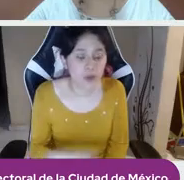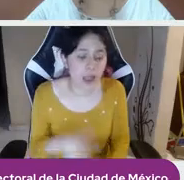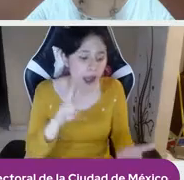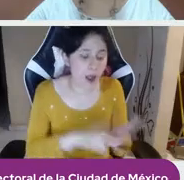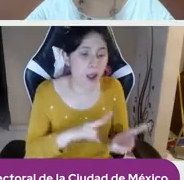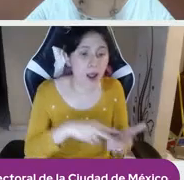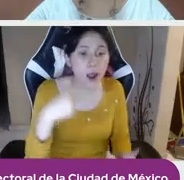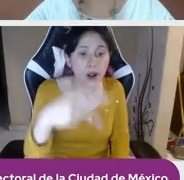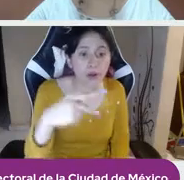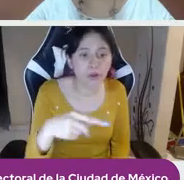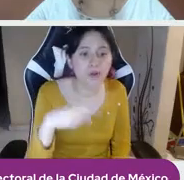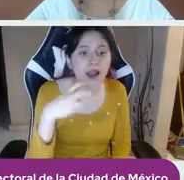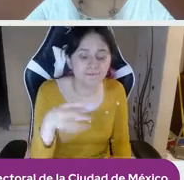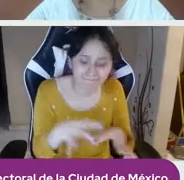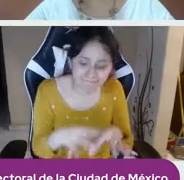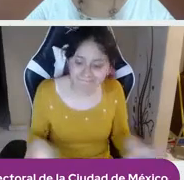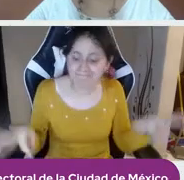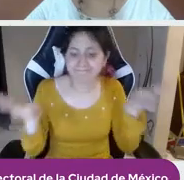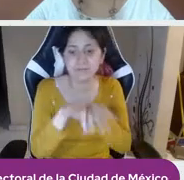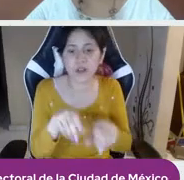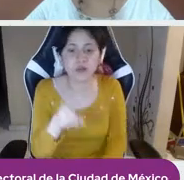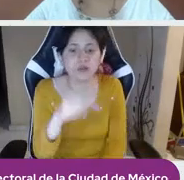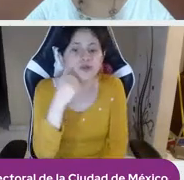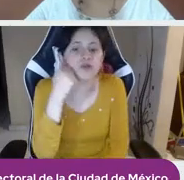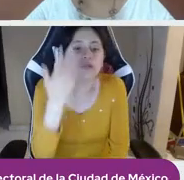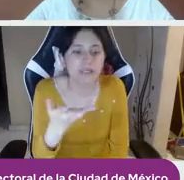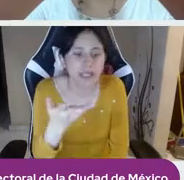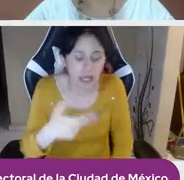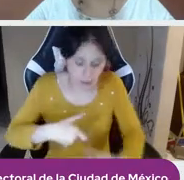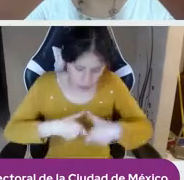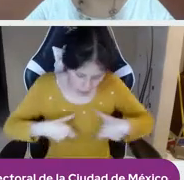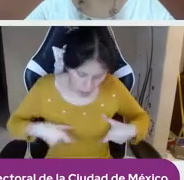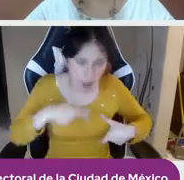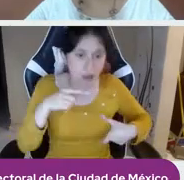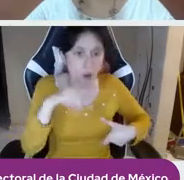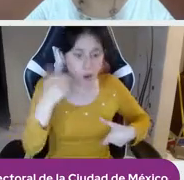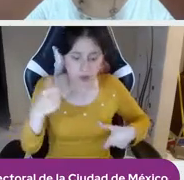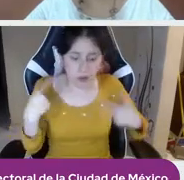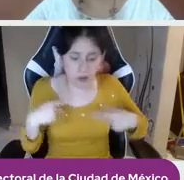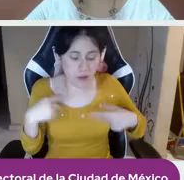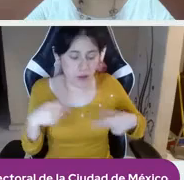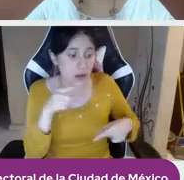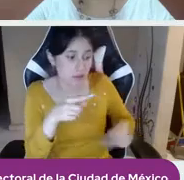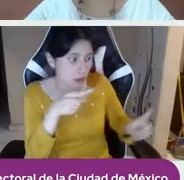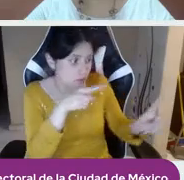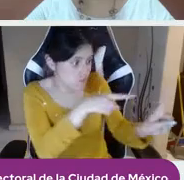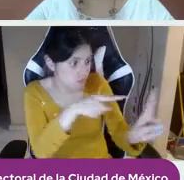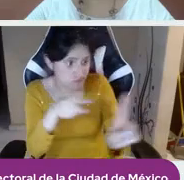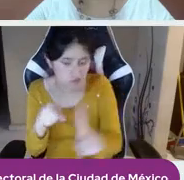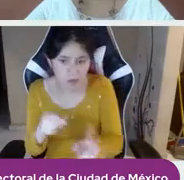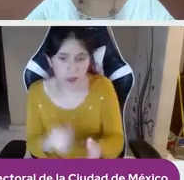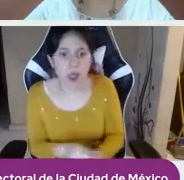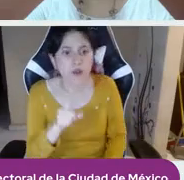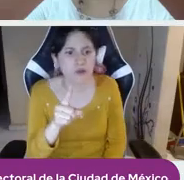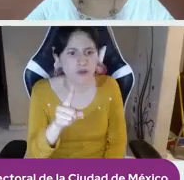Tú quieres ser señalado, quieres ser etiquetado, pues entonces actuemos de esa manera. Pero si tú quieres ser